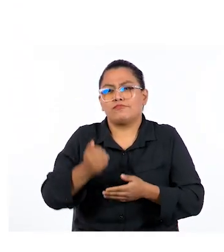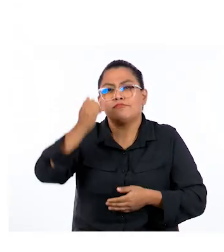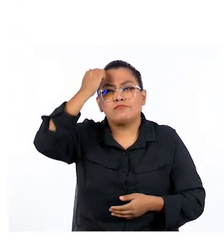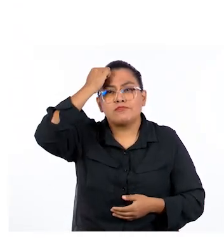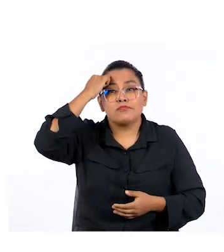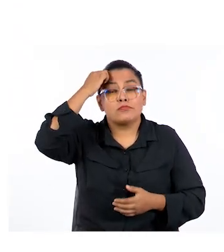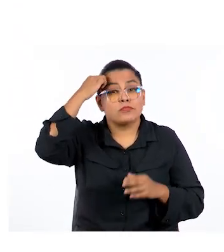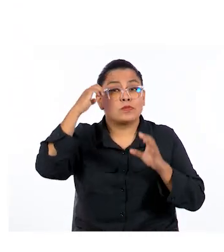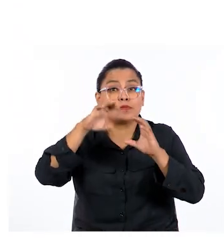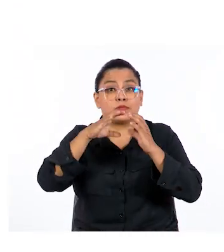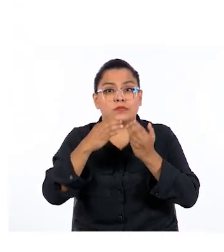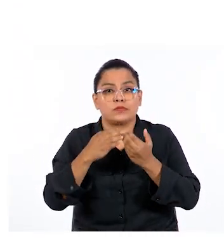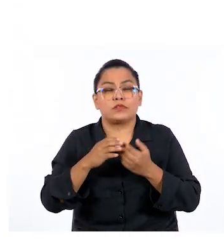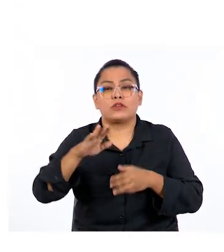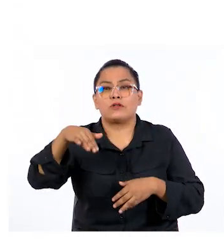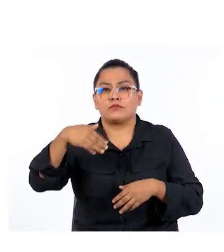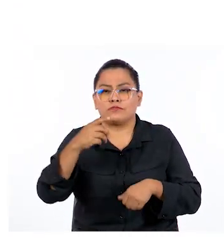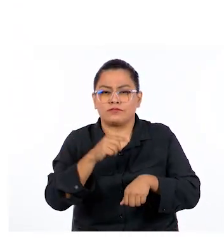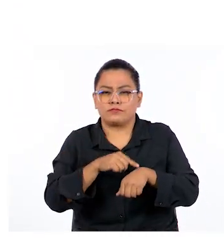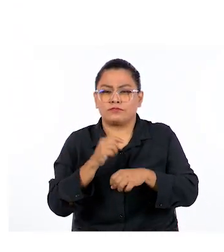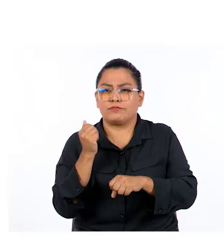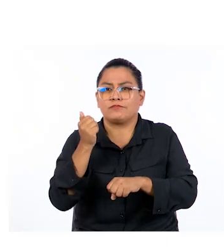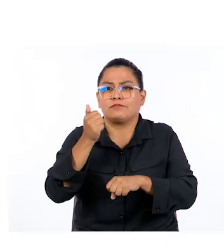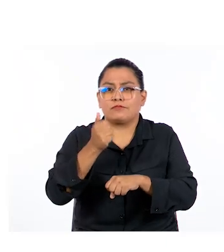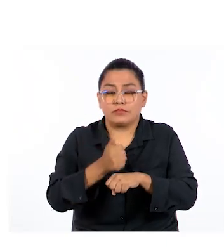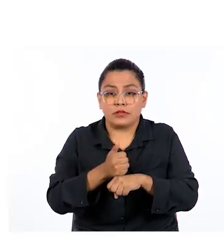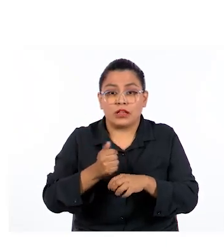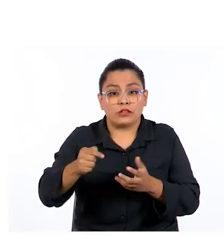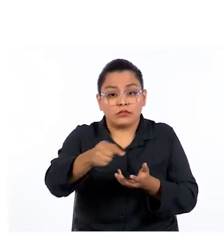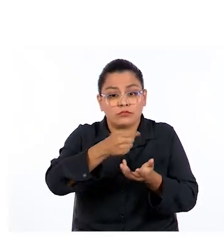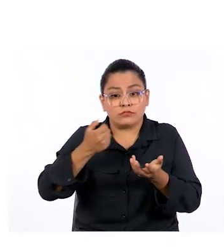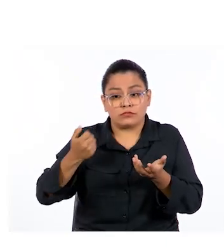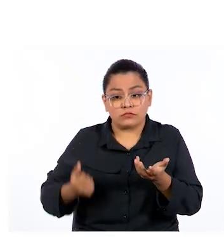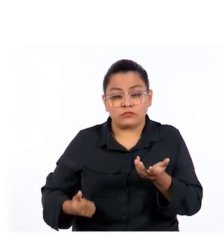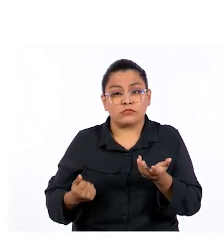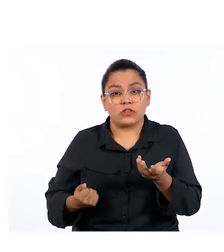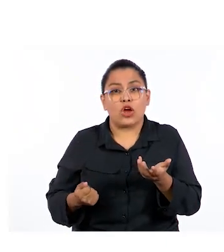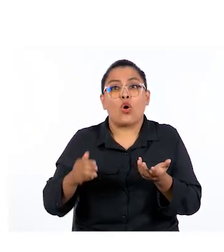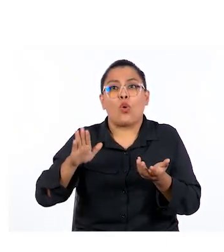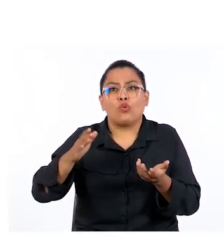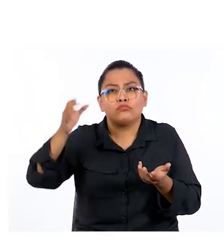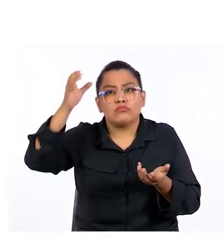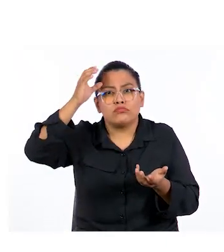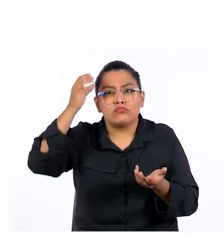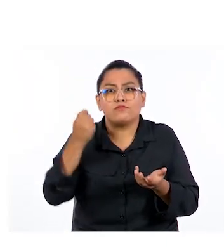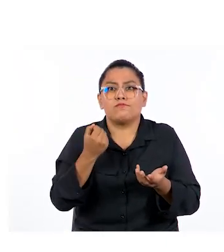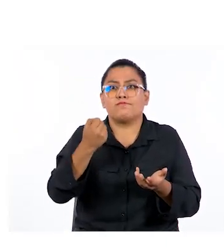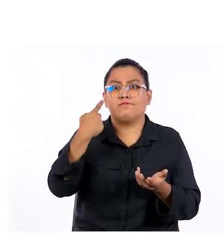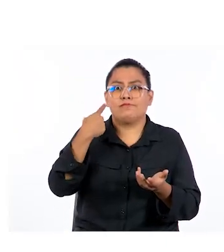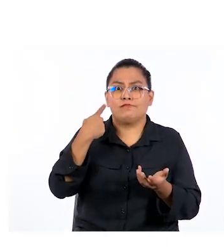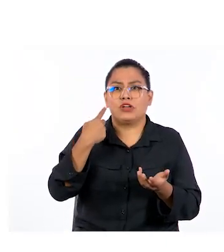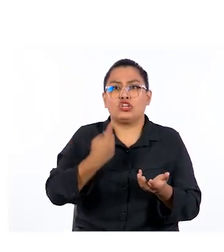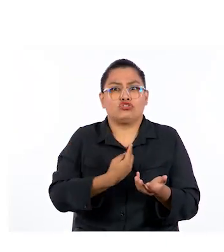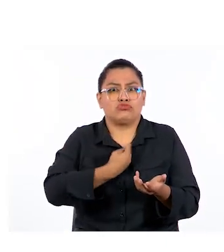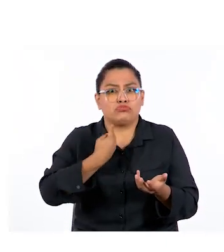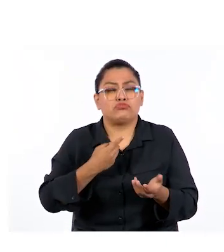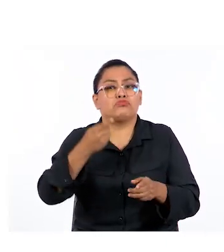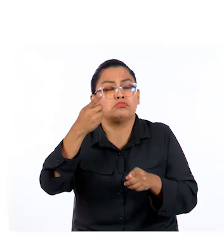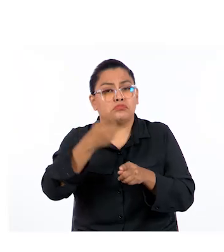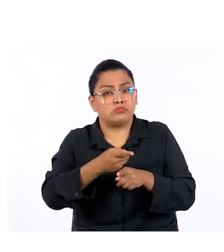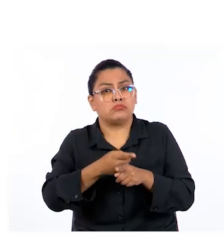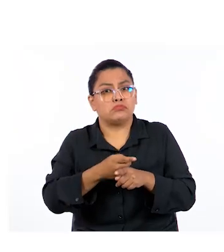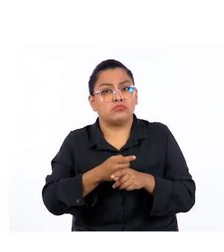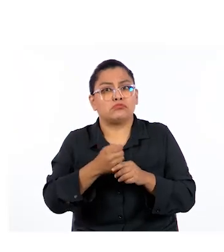momento de la consolidación. Busca que el estudiantado pueda usar conocimientos recién adquiridos de manera autónoma y